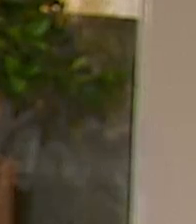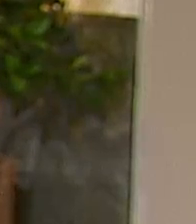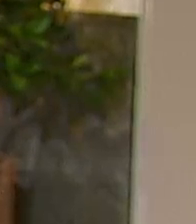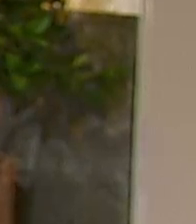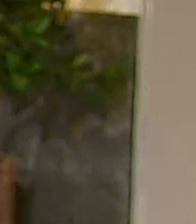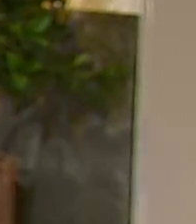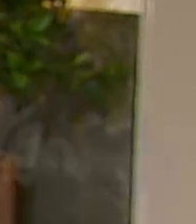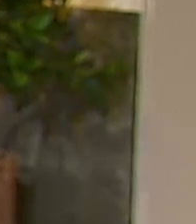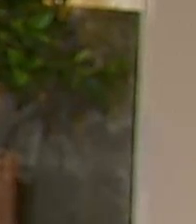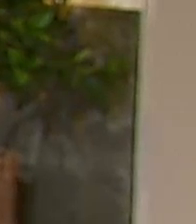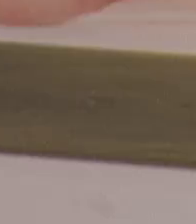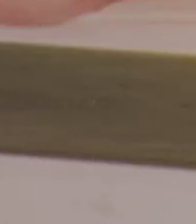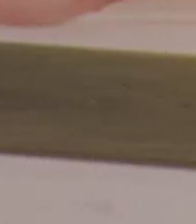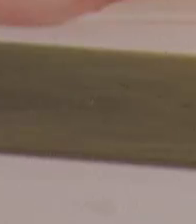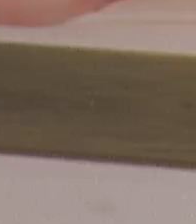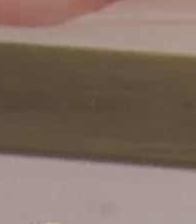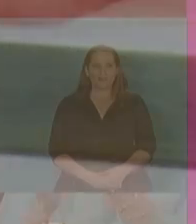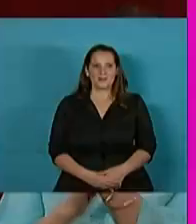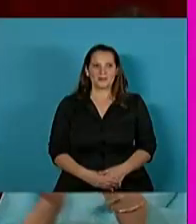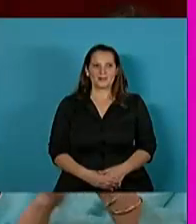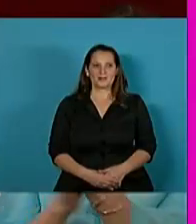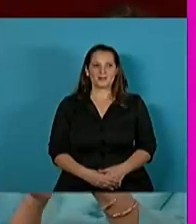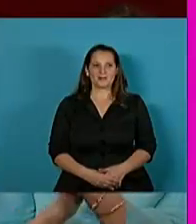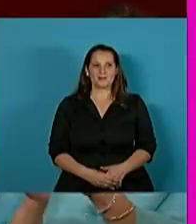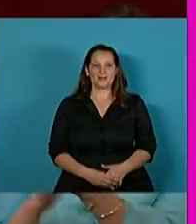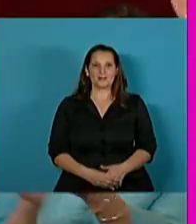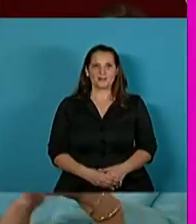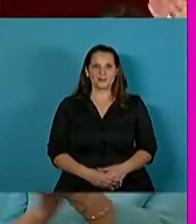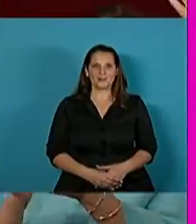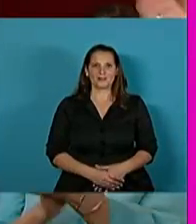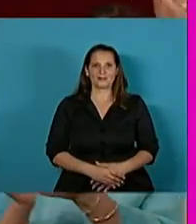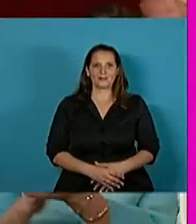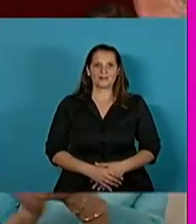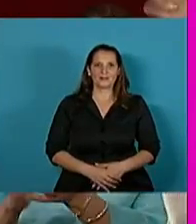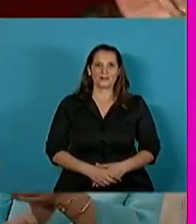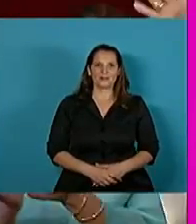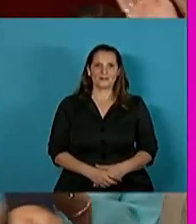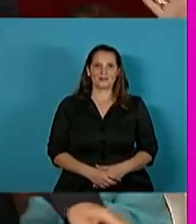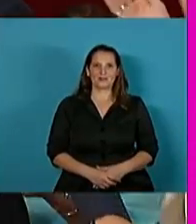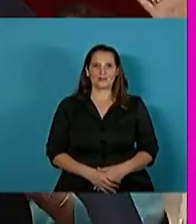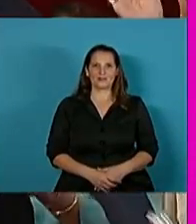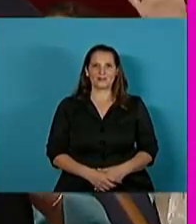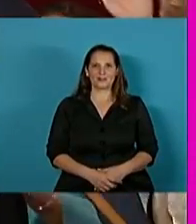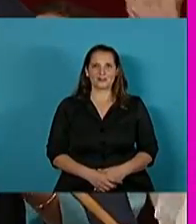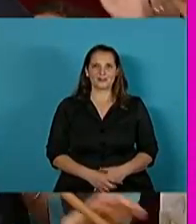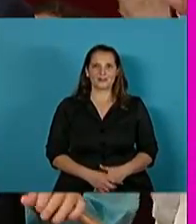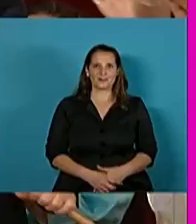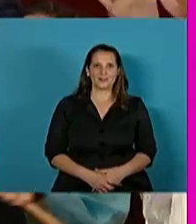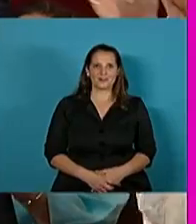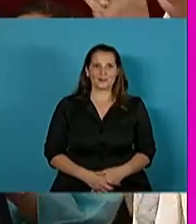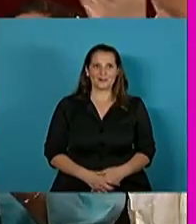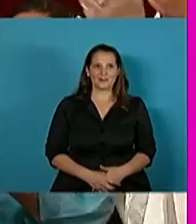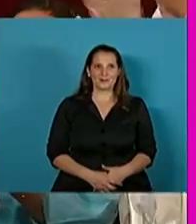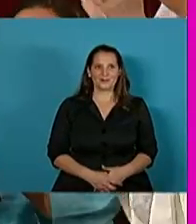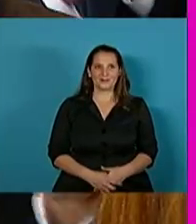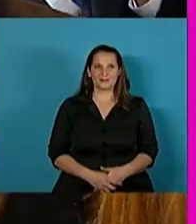algo así como, vamos a hacer lo que ella quiere, pero no sé si fue así. Sí, en realidad, al no estar reglamentado, Claro, porque contanos un poco para nosotros, para la gente que está en su casa, ¿cómo